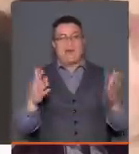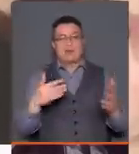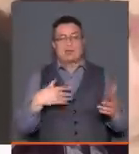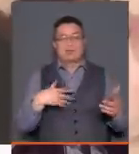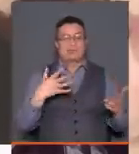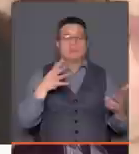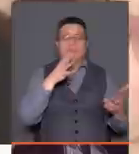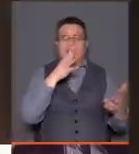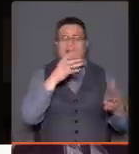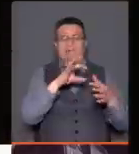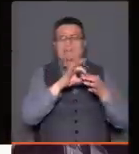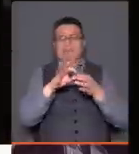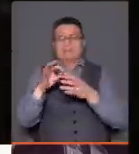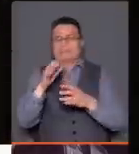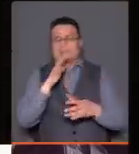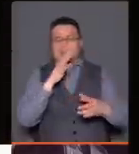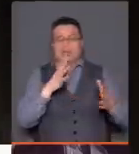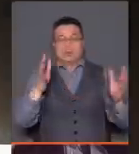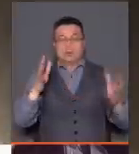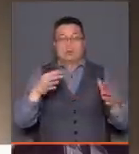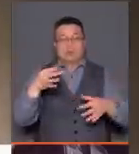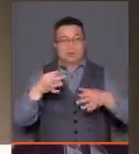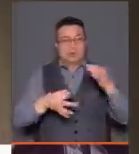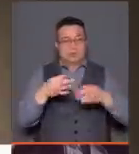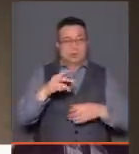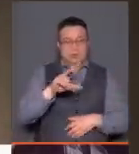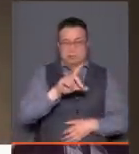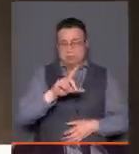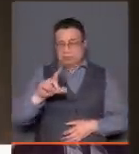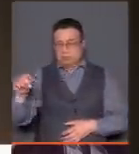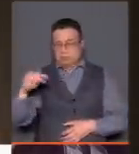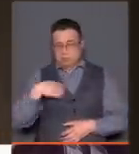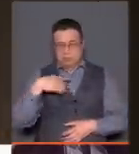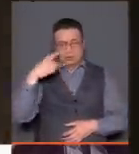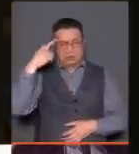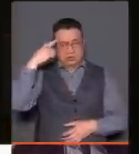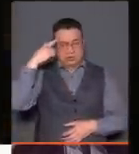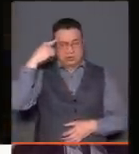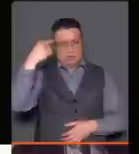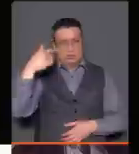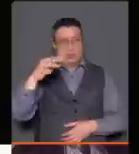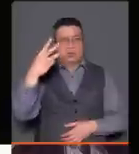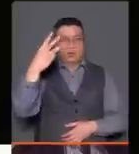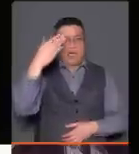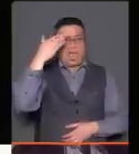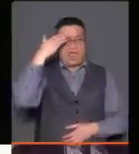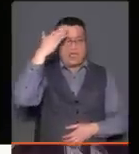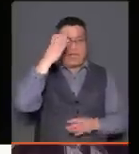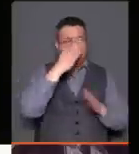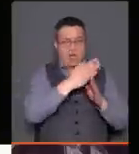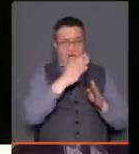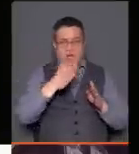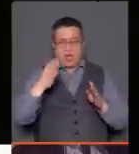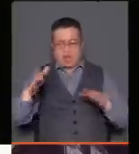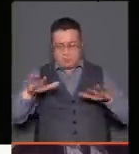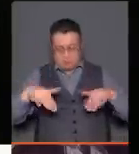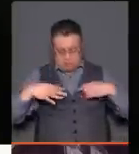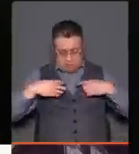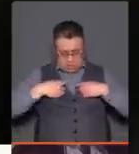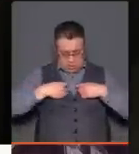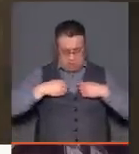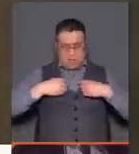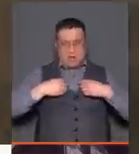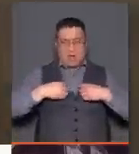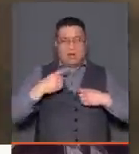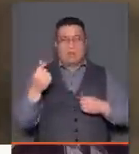no sé cuántas cosas salió del tribunal y recién ahí notó que habían pasado tres días que estaba con la misma ropa sin un